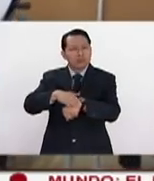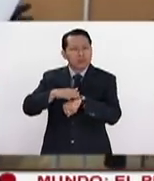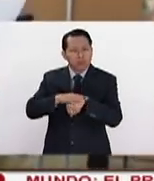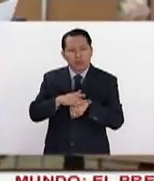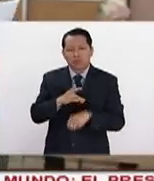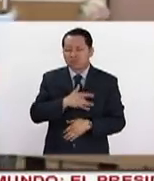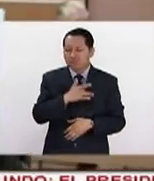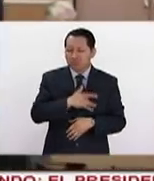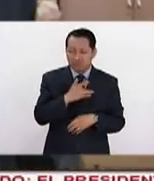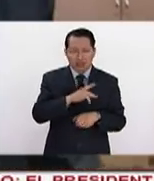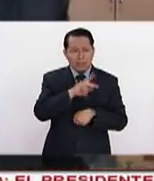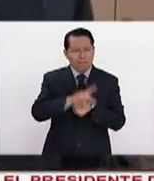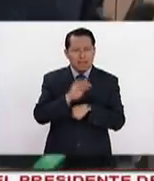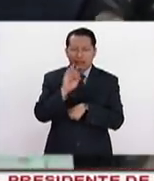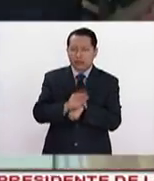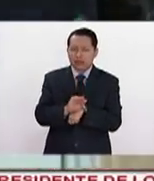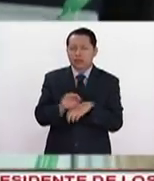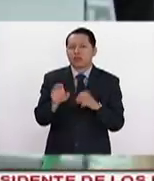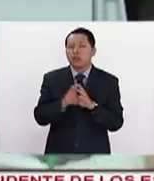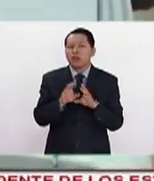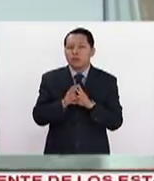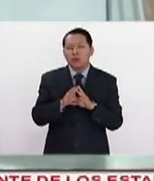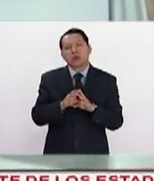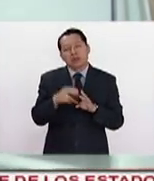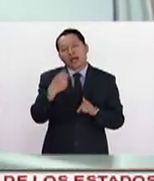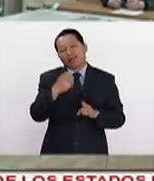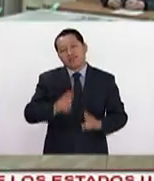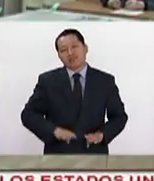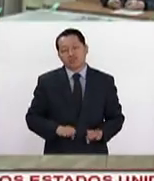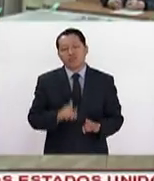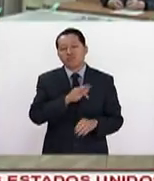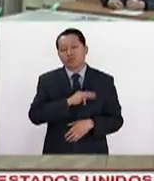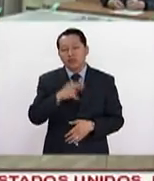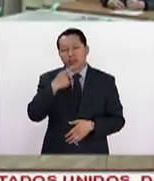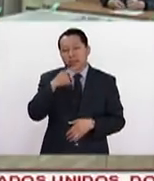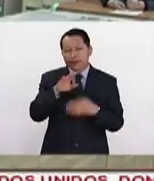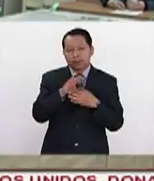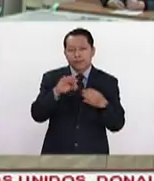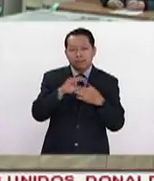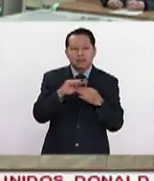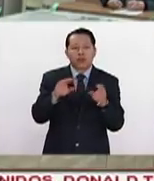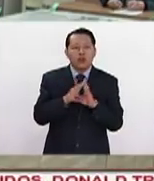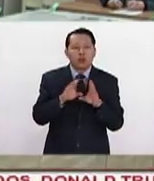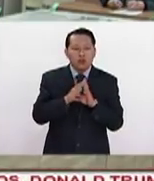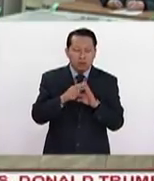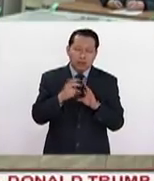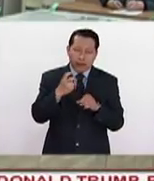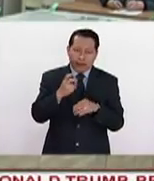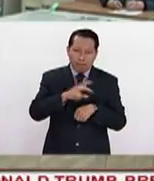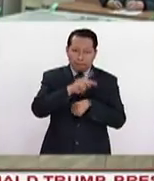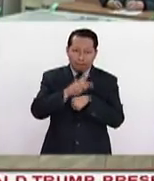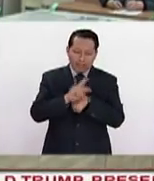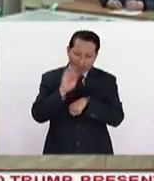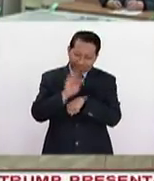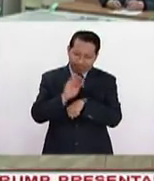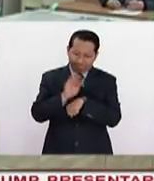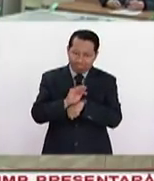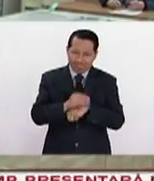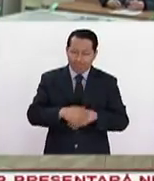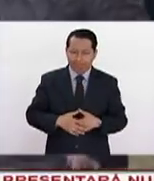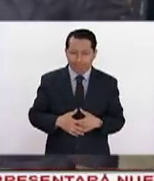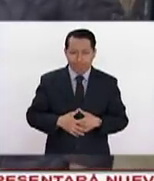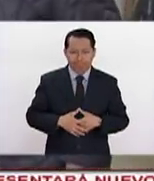nacionalista. Es otra de sus características, apelar, como dice usted, al nacionalismo, por supuesto, a la demagogia